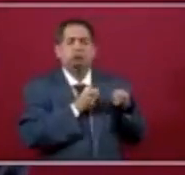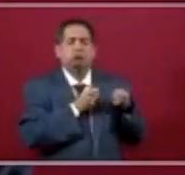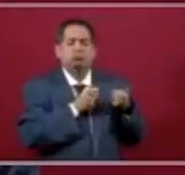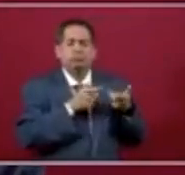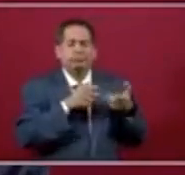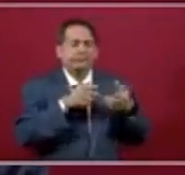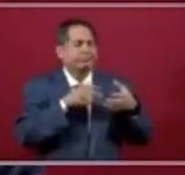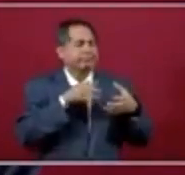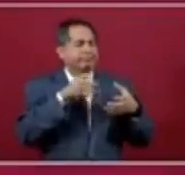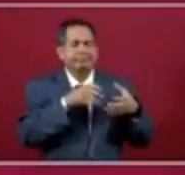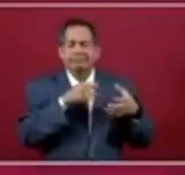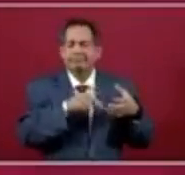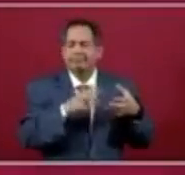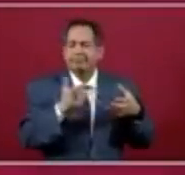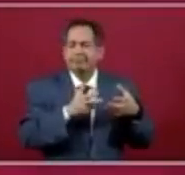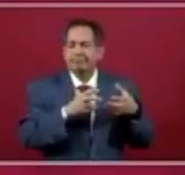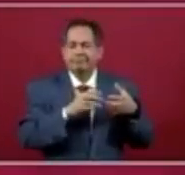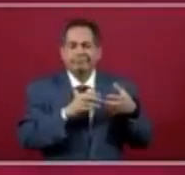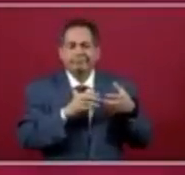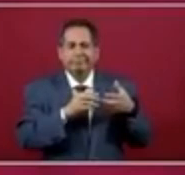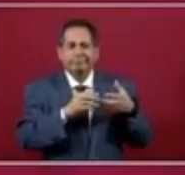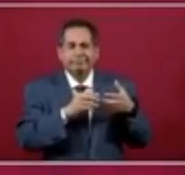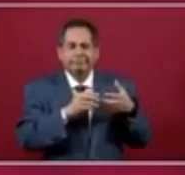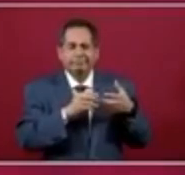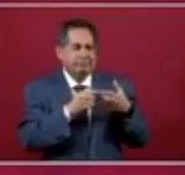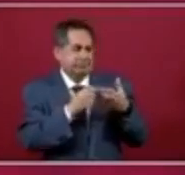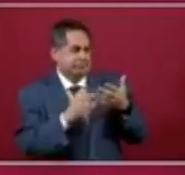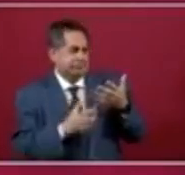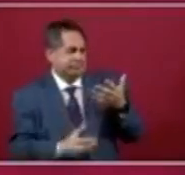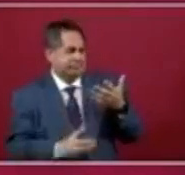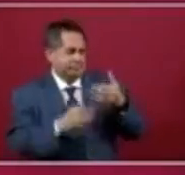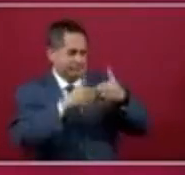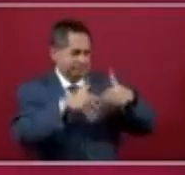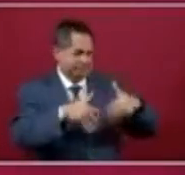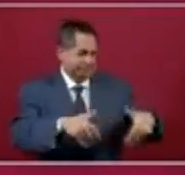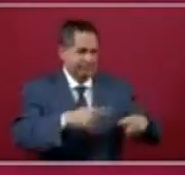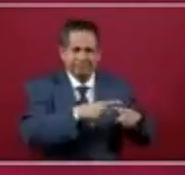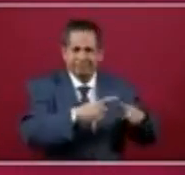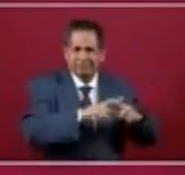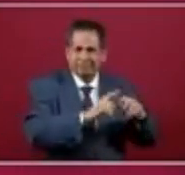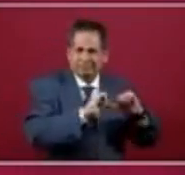toda esta estructura, un andamiaje